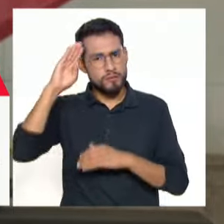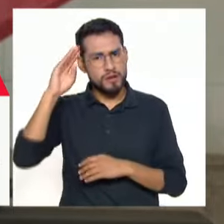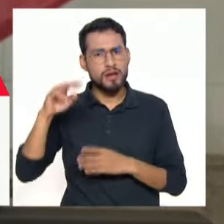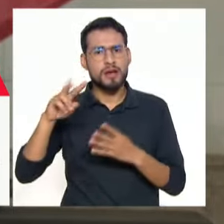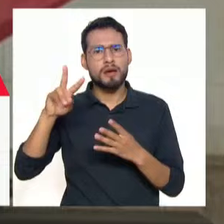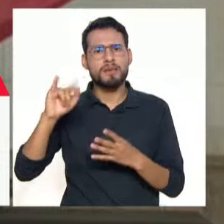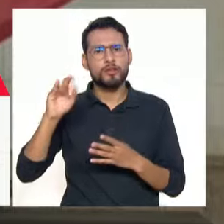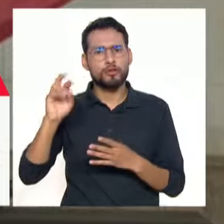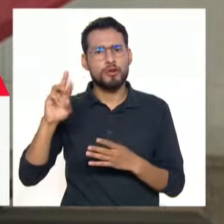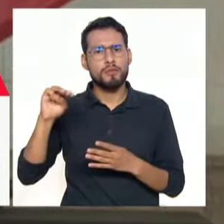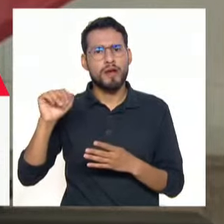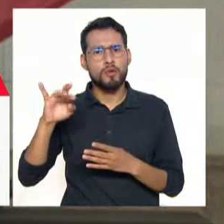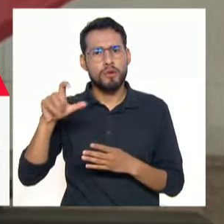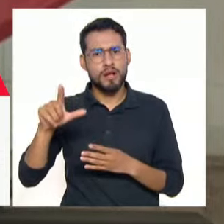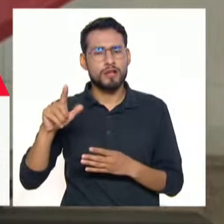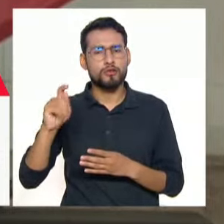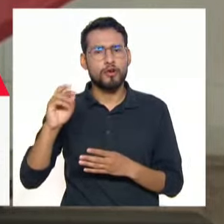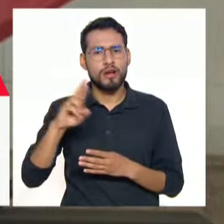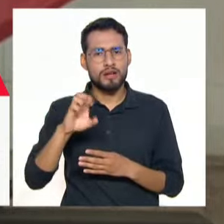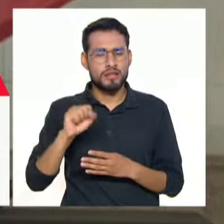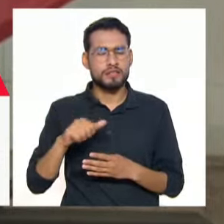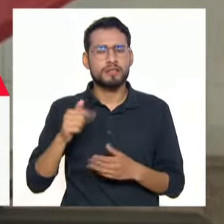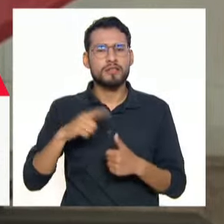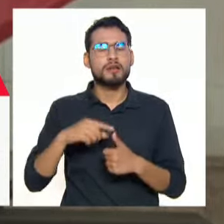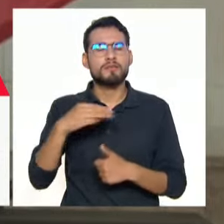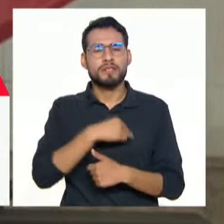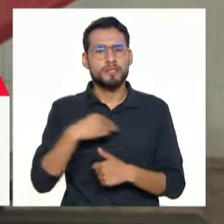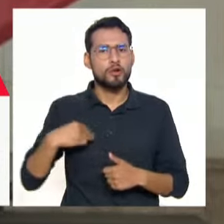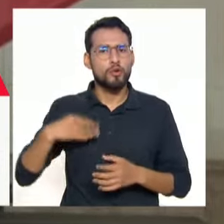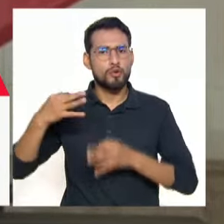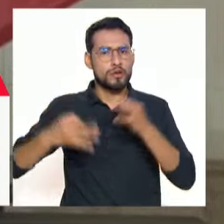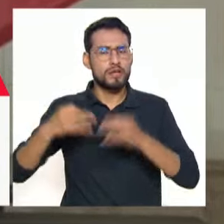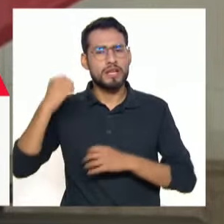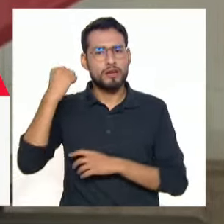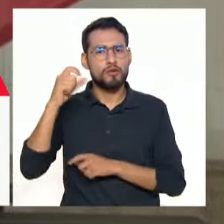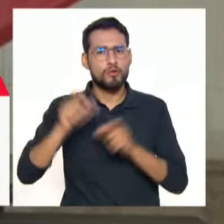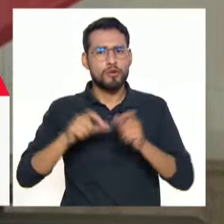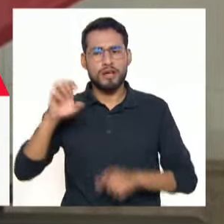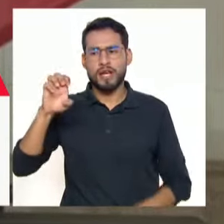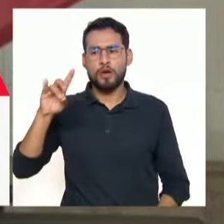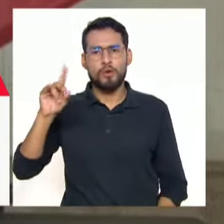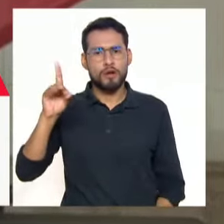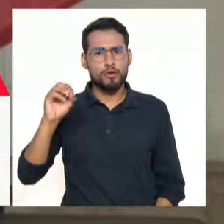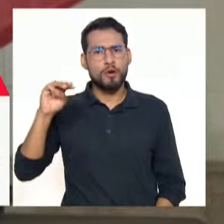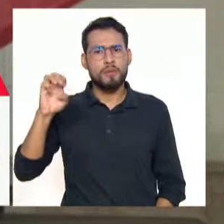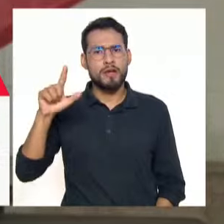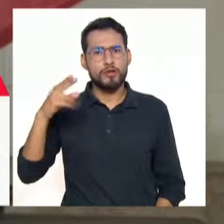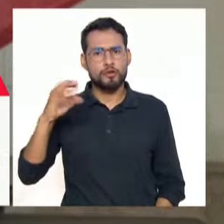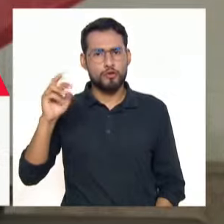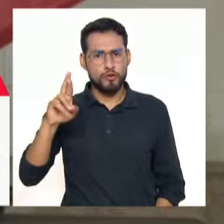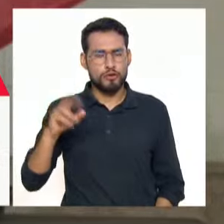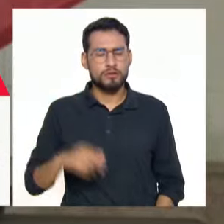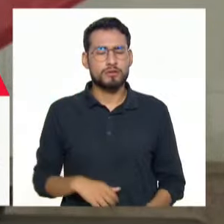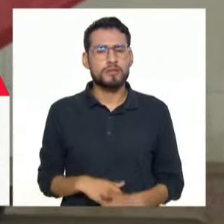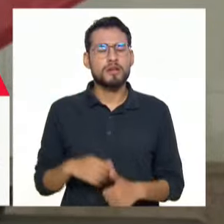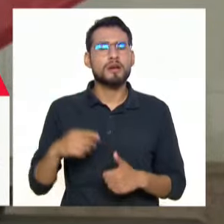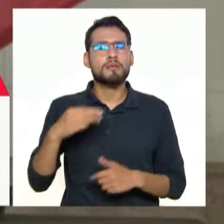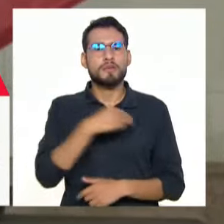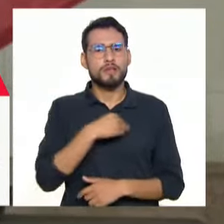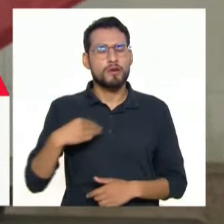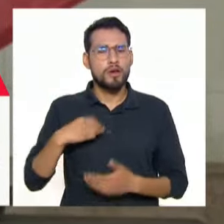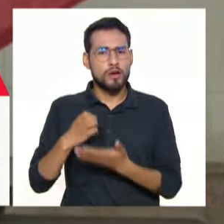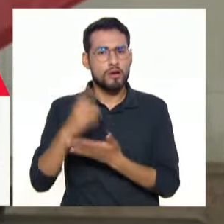Manuel Torres Falcón. Ministerio de Justicia y Derechos Humanos, Eduardo Melchor Arana Isa. Ministerio de